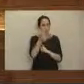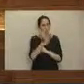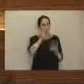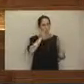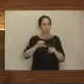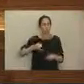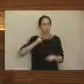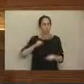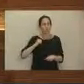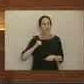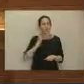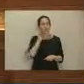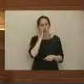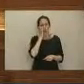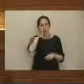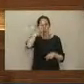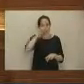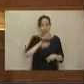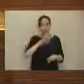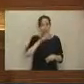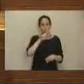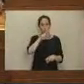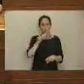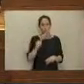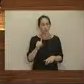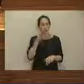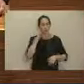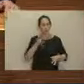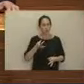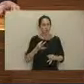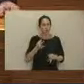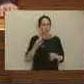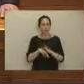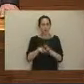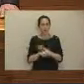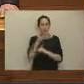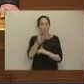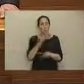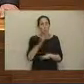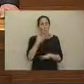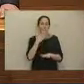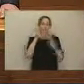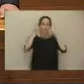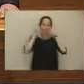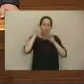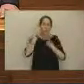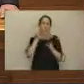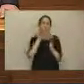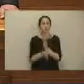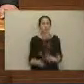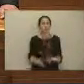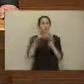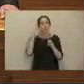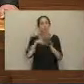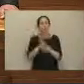hospitalarios de Luca, es cierto, dice, pero haciendo un esfuerzo para que suponga un nuevo recurso para